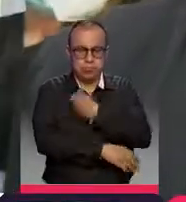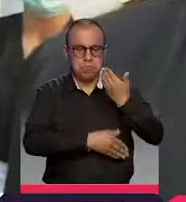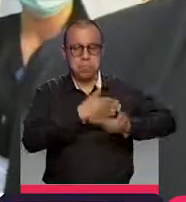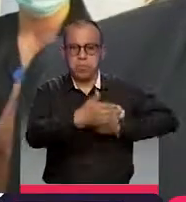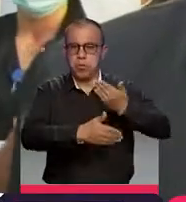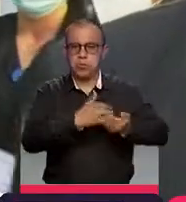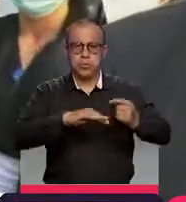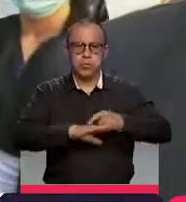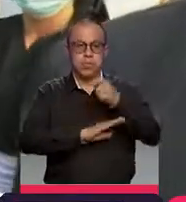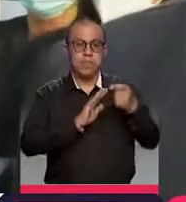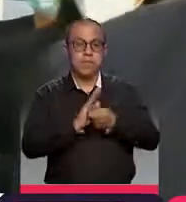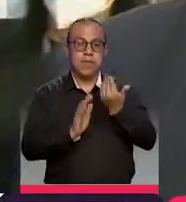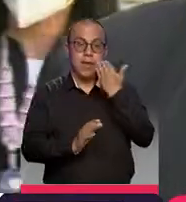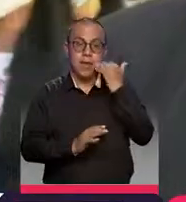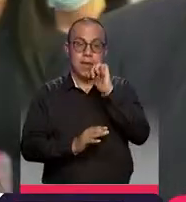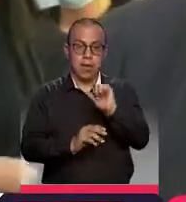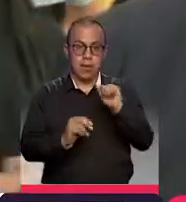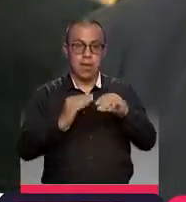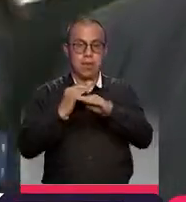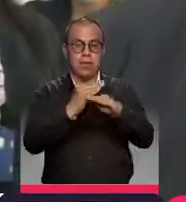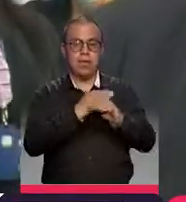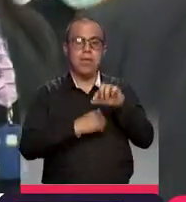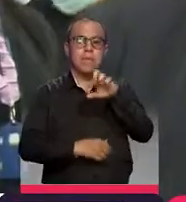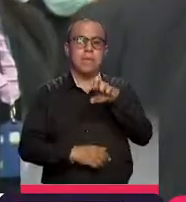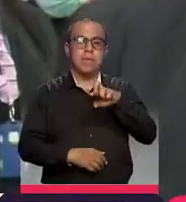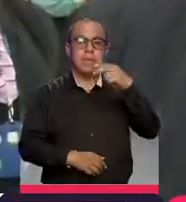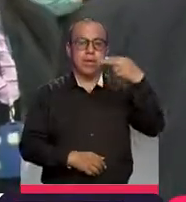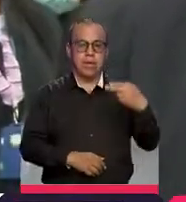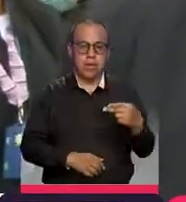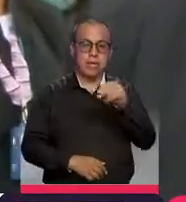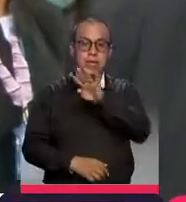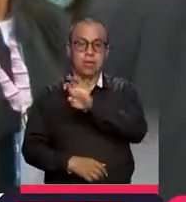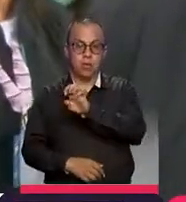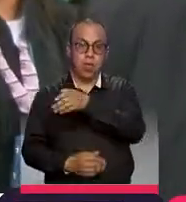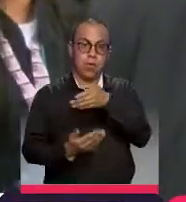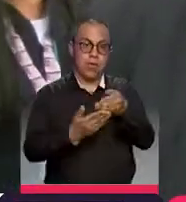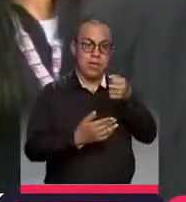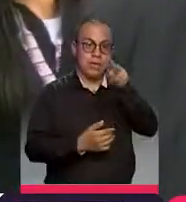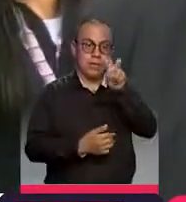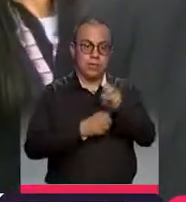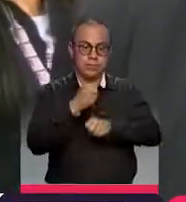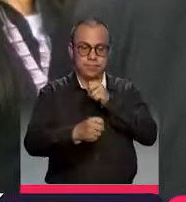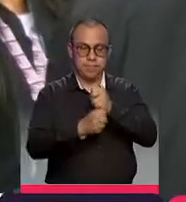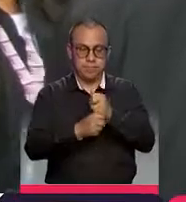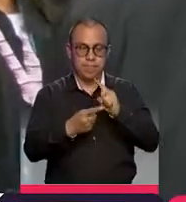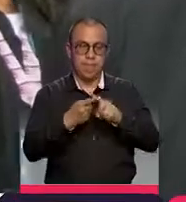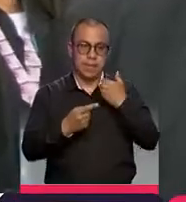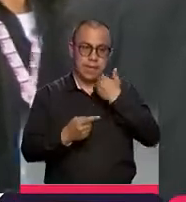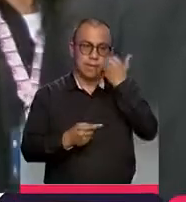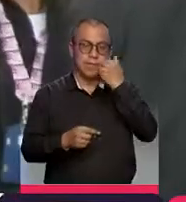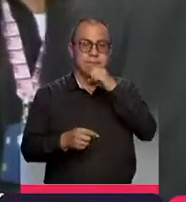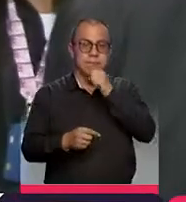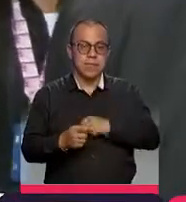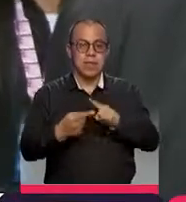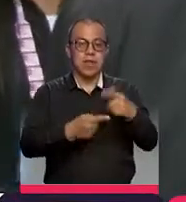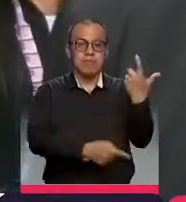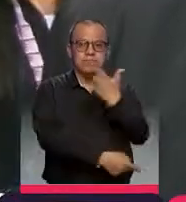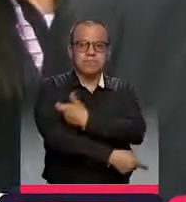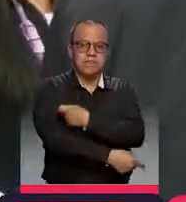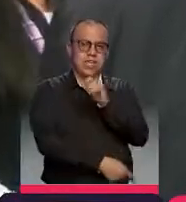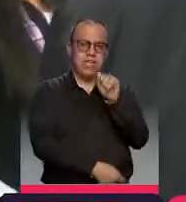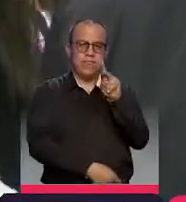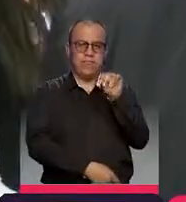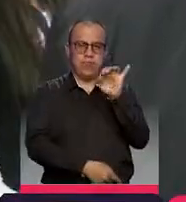vacunación, mujeres contra la vacuna del VPH de 9 a 17 años, adultos mayores contra la influenza y el neumococo